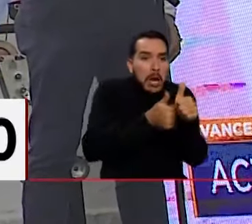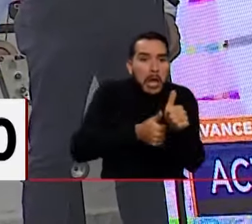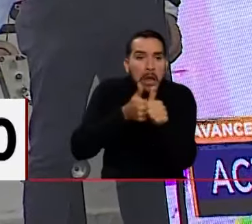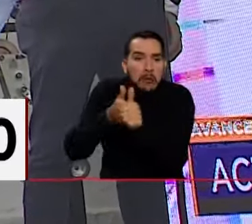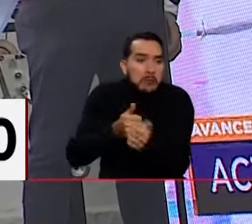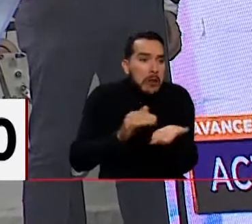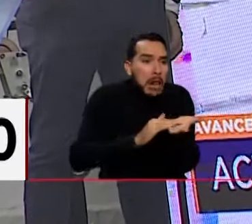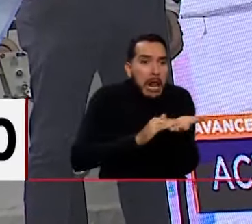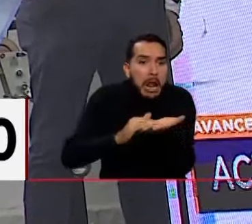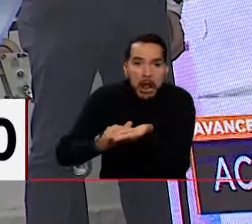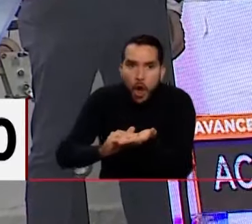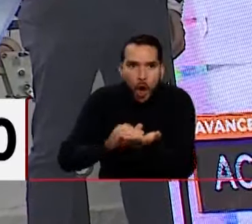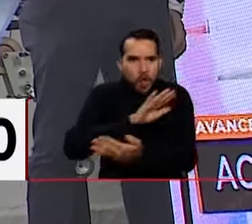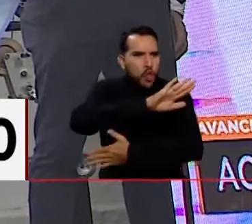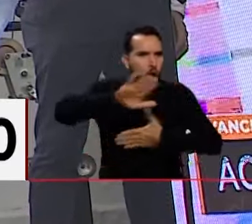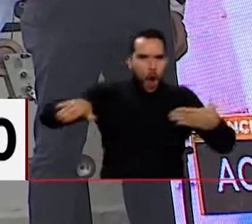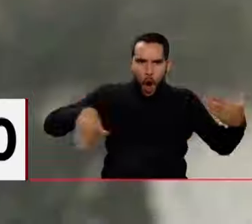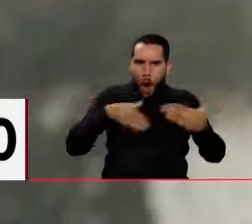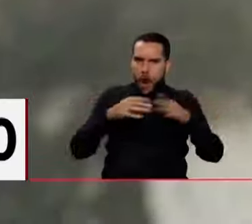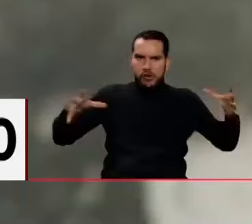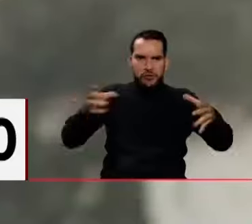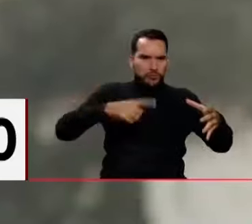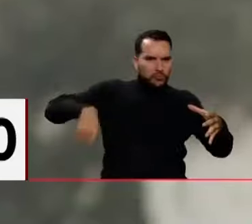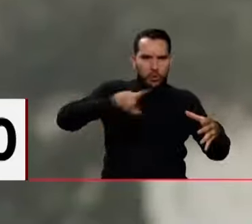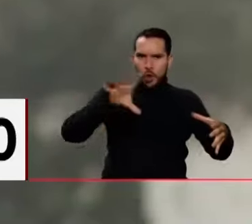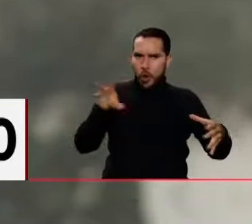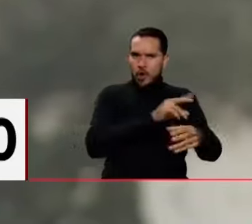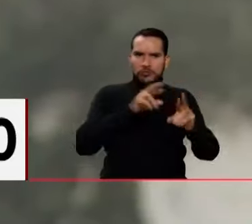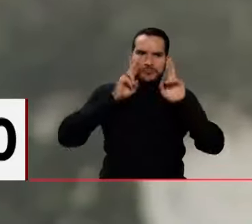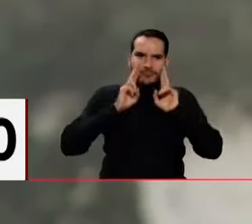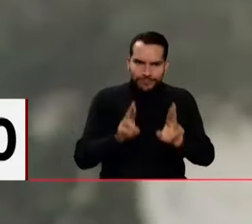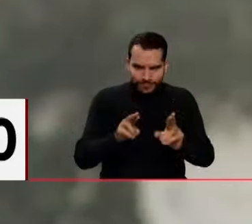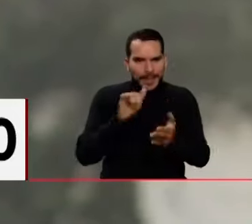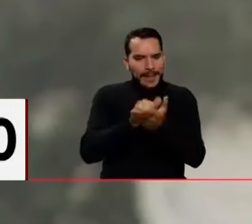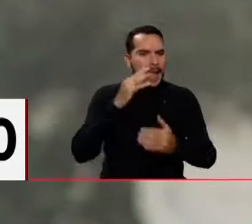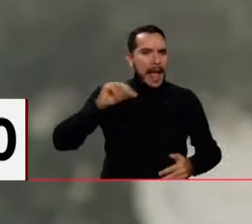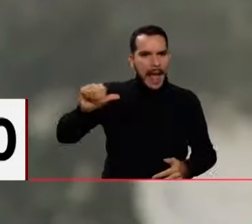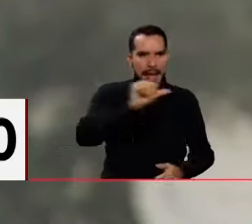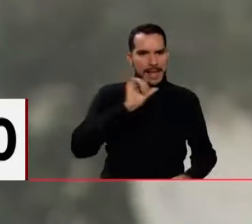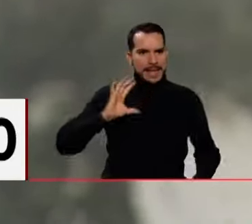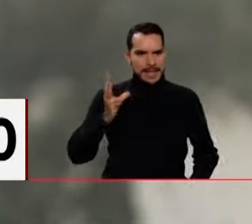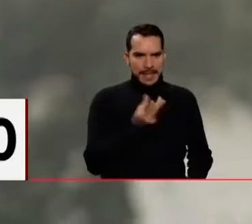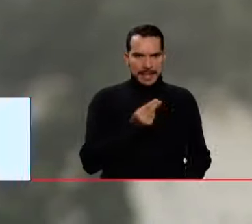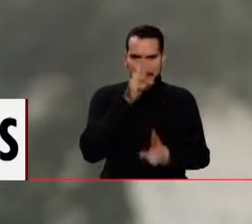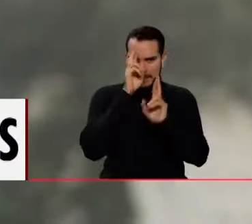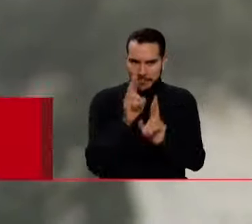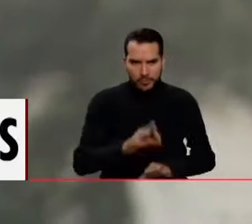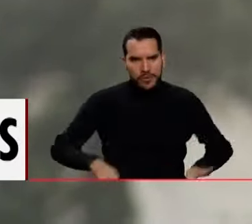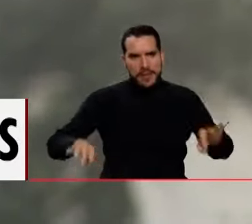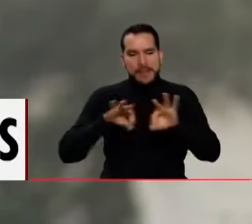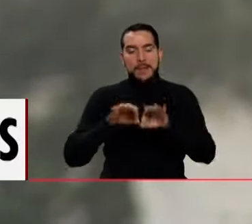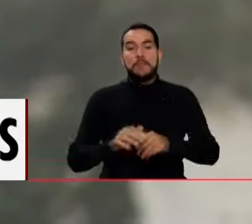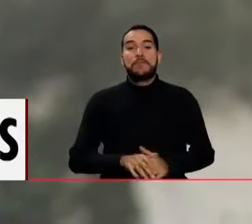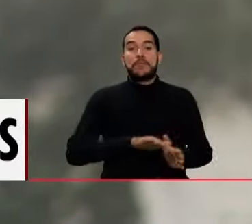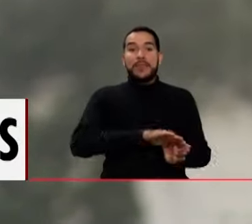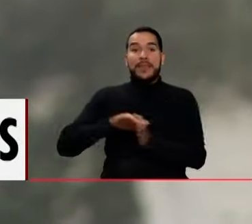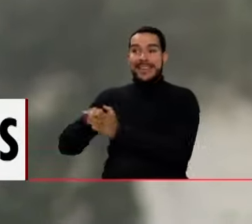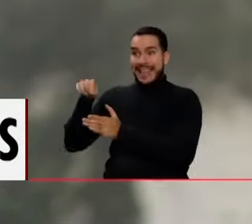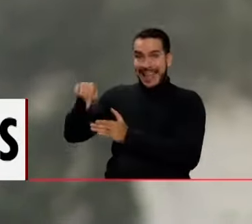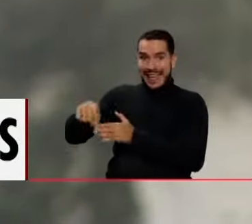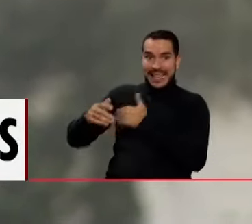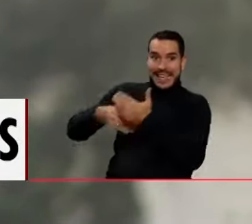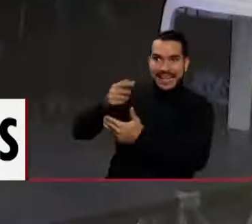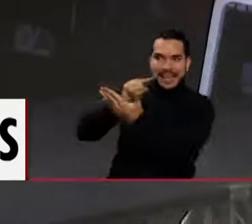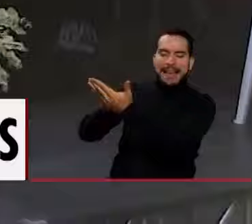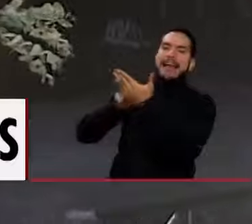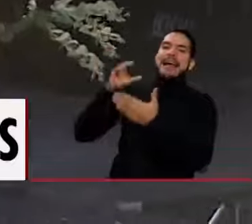colectiva para que eso no le sucediera a otras mujeres trans. El reconocimiento del Estado se convierte en un recordatorio de que el respeto por la diversidad es